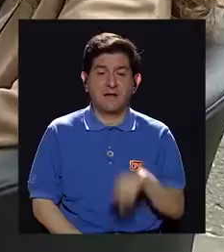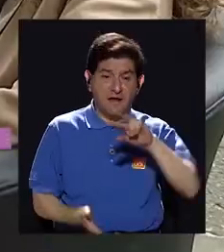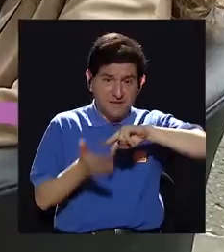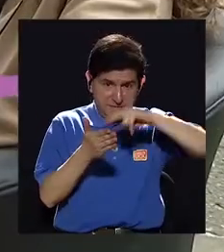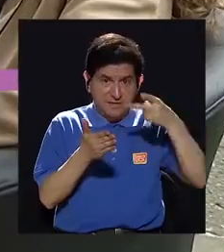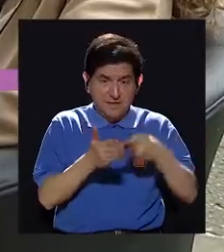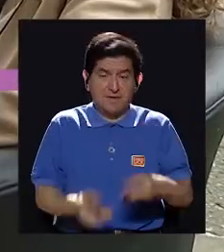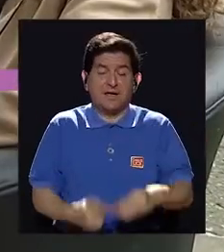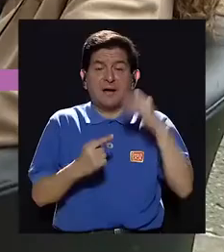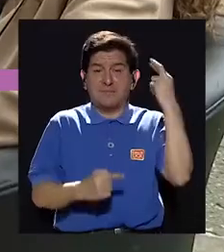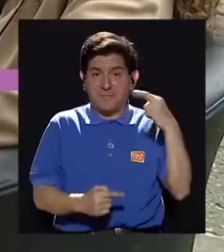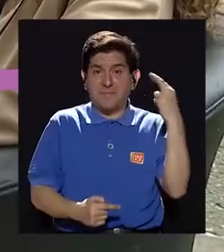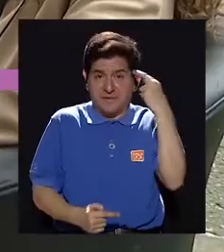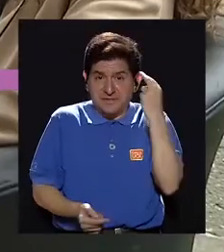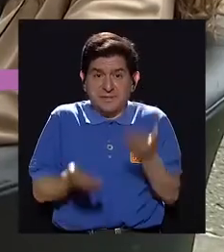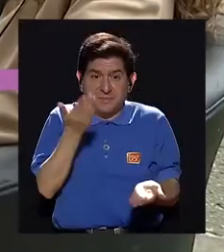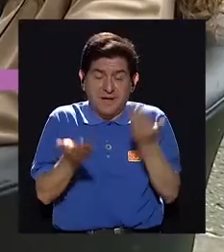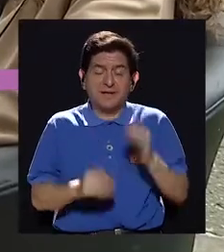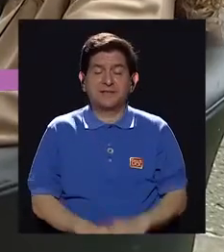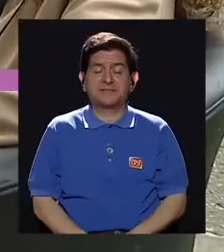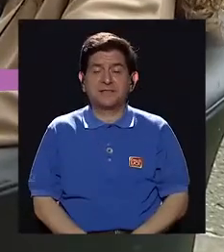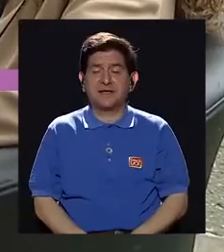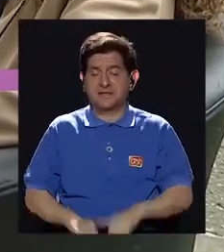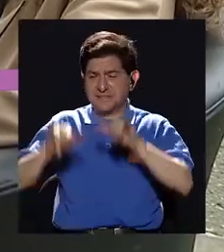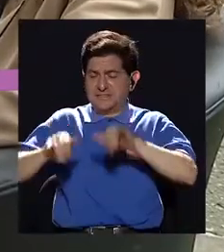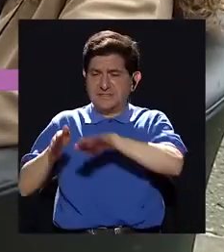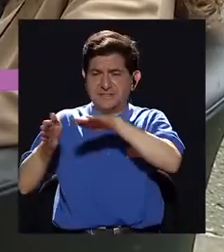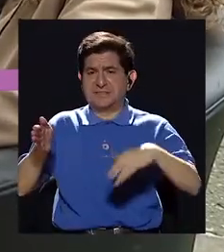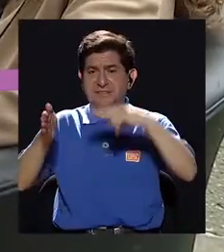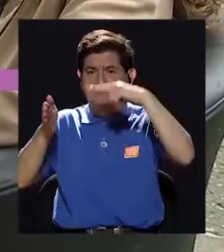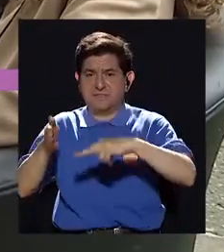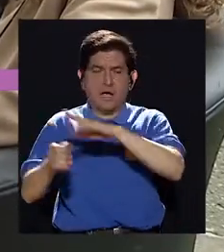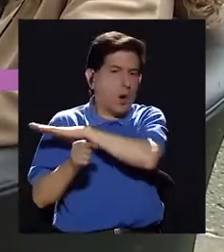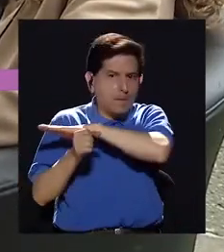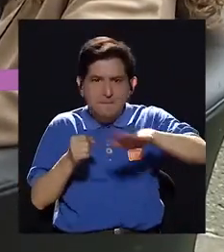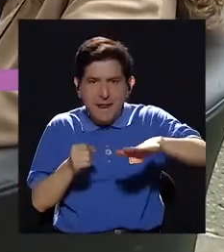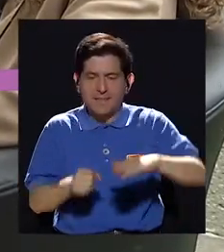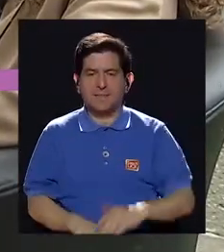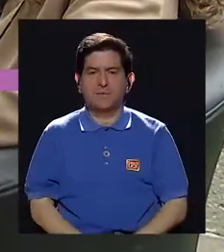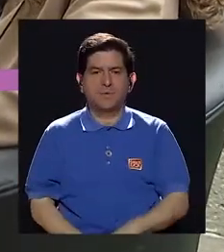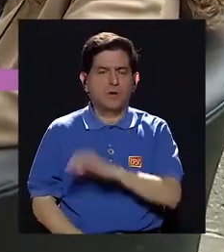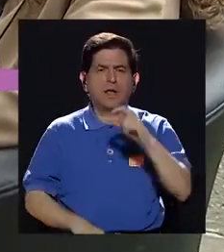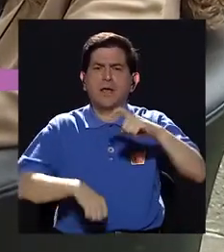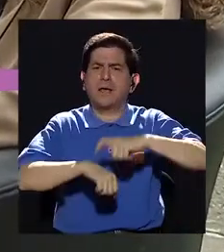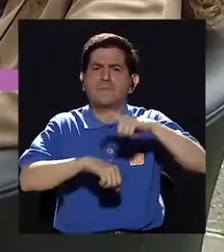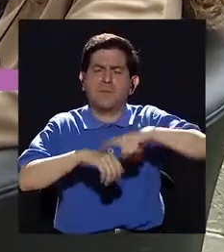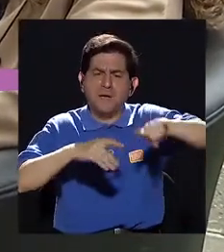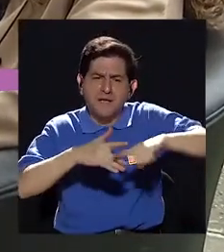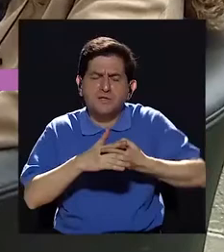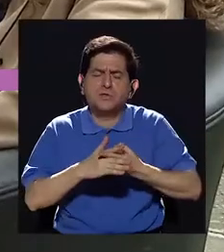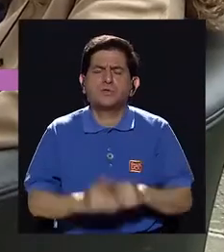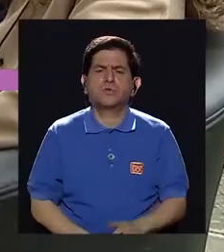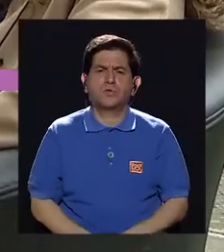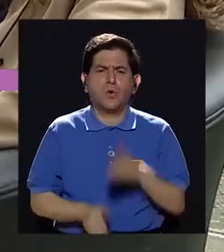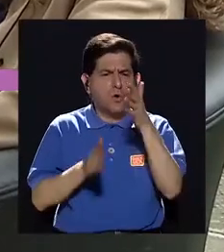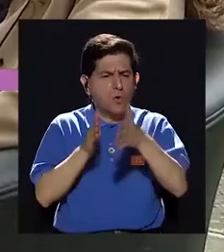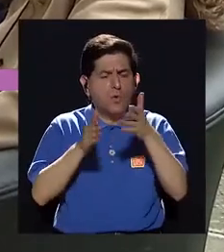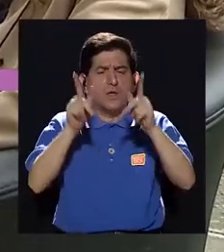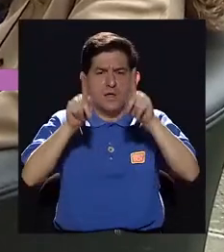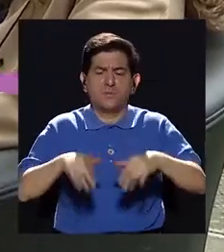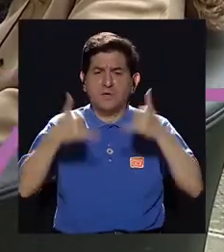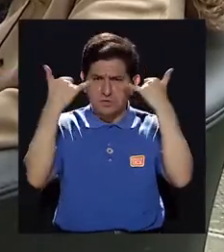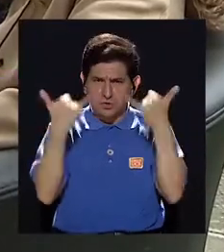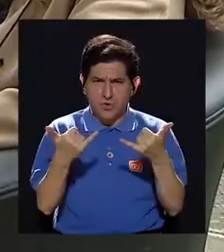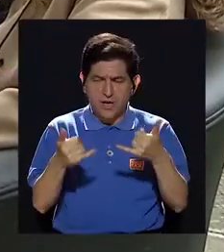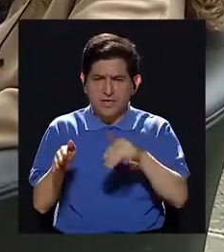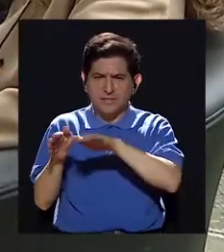Esa es una de las principales causas por la que el encamamiento es absoluto, ¿verdad? ¿Y en qué momento comienzan los cuidados? Ya una vez que la